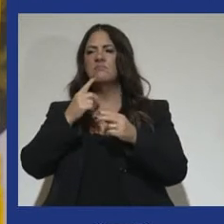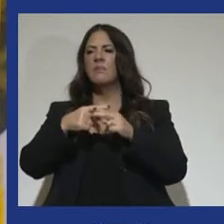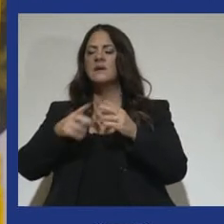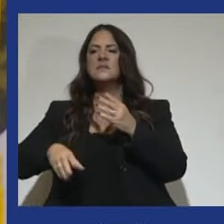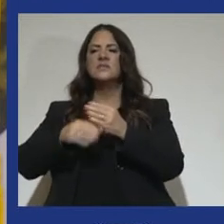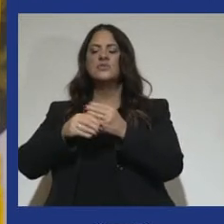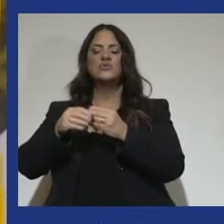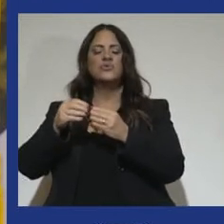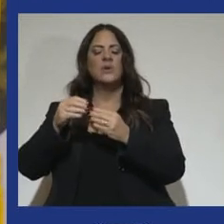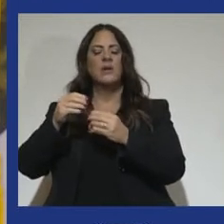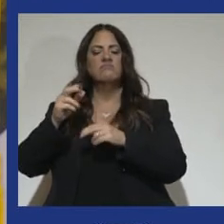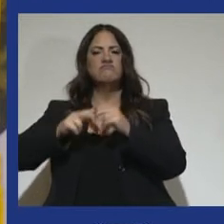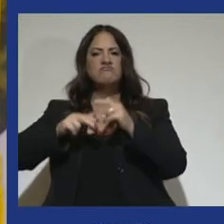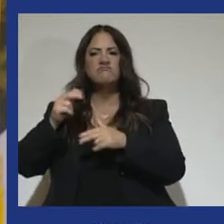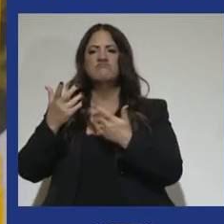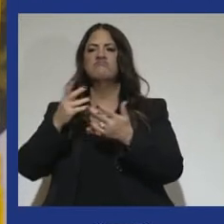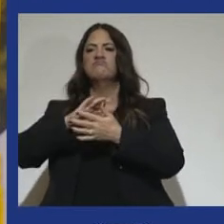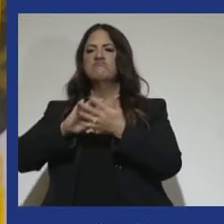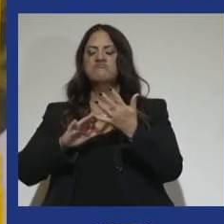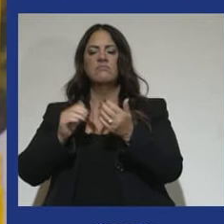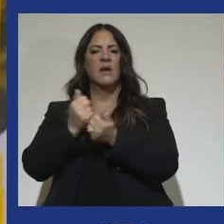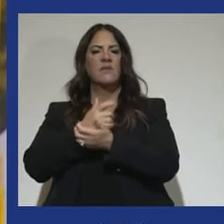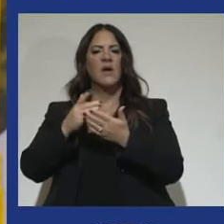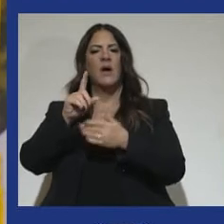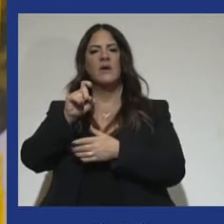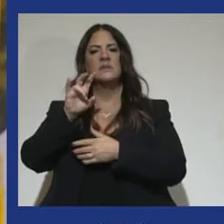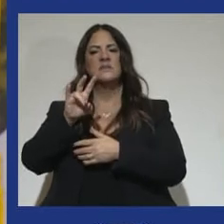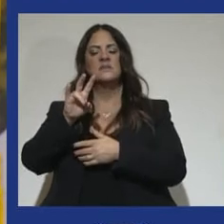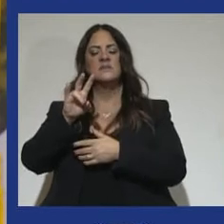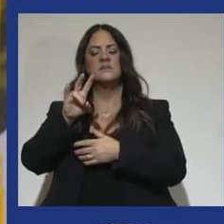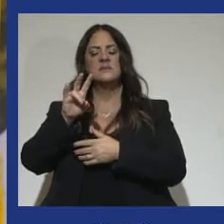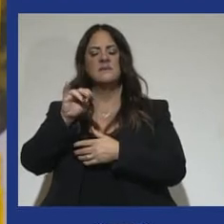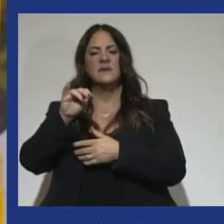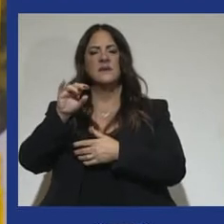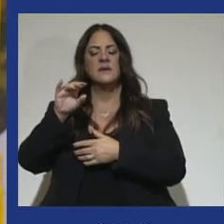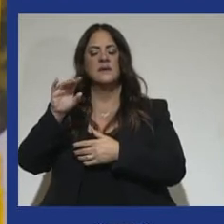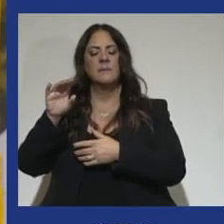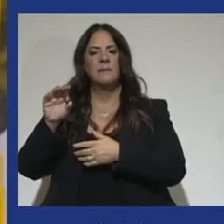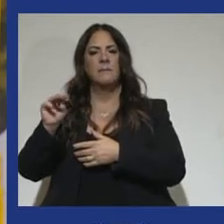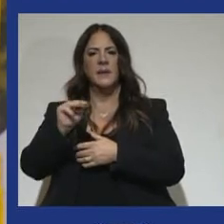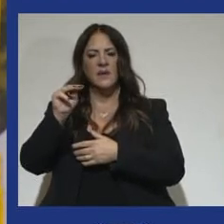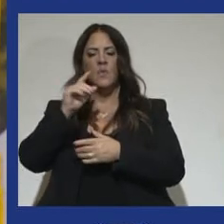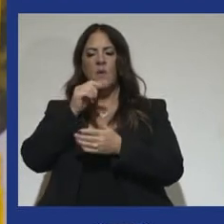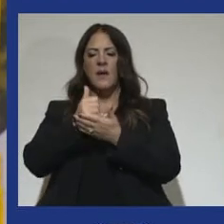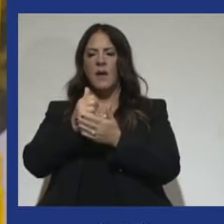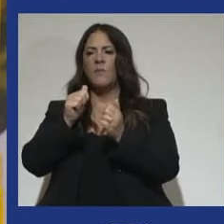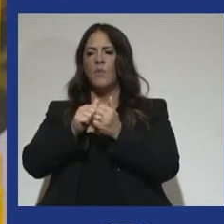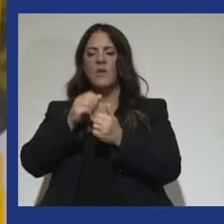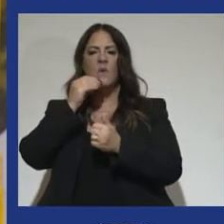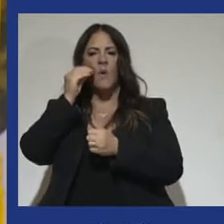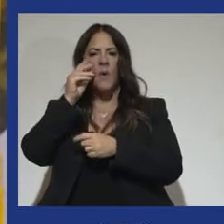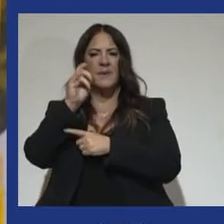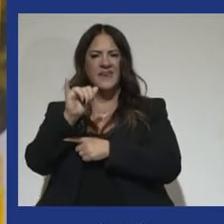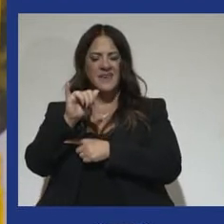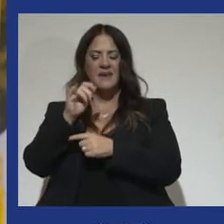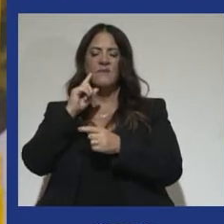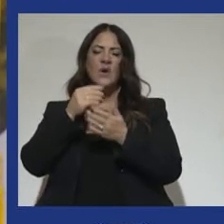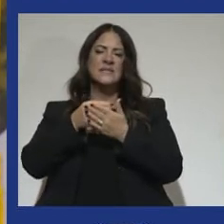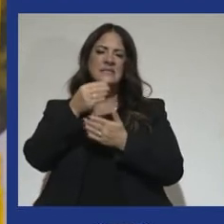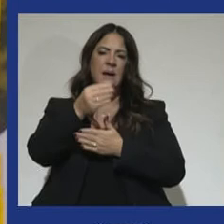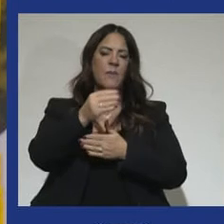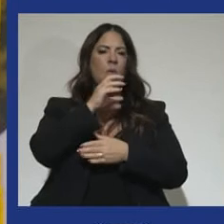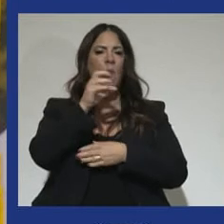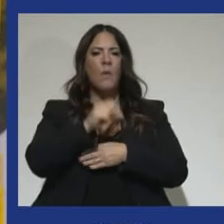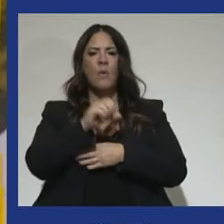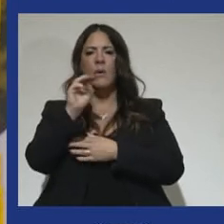infraestructuras adicionales 750 millones serán para aumentar ese esfuerzo honky para